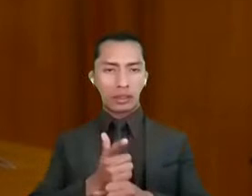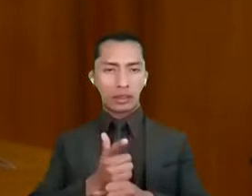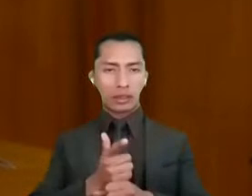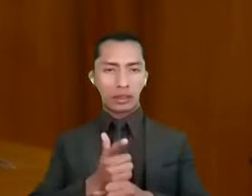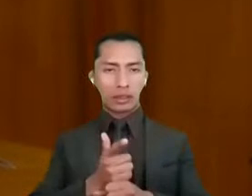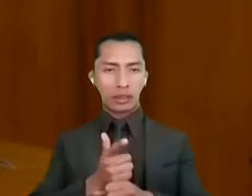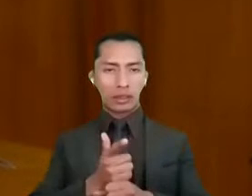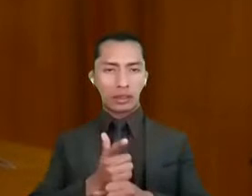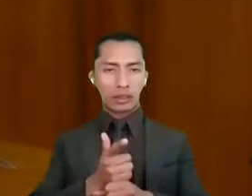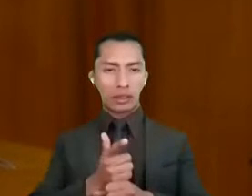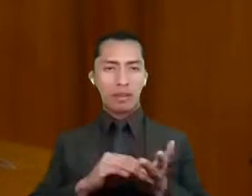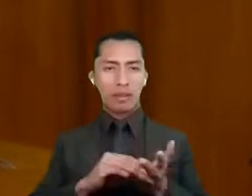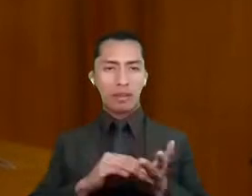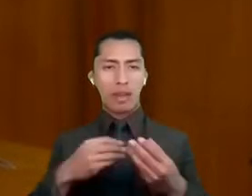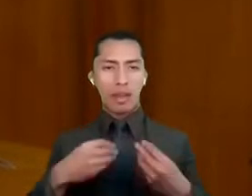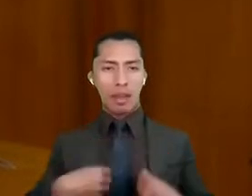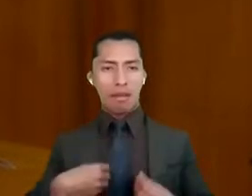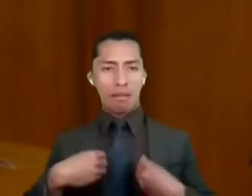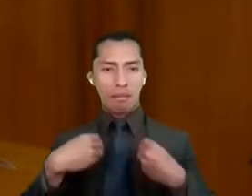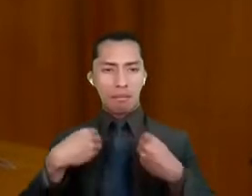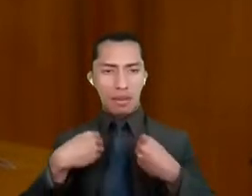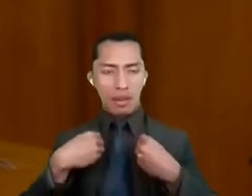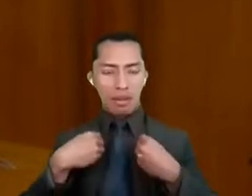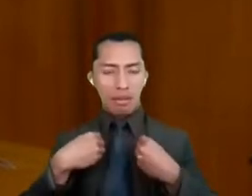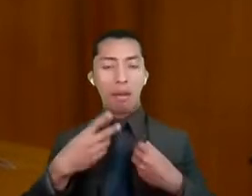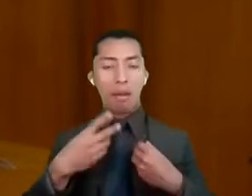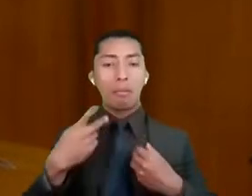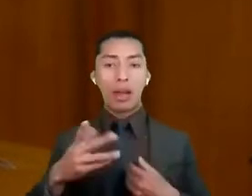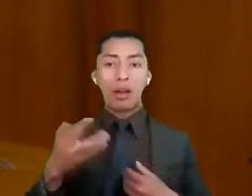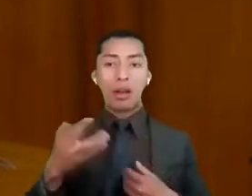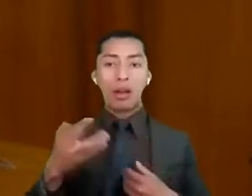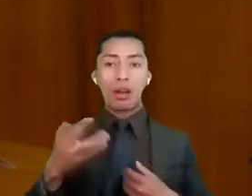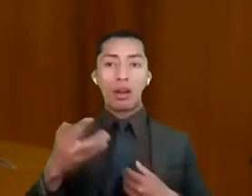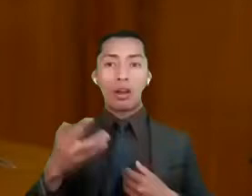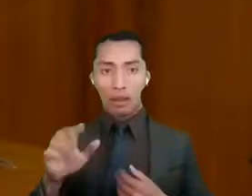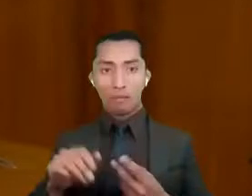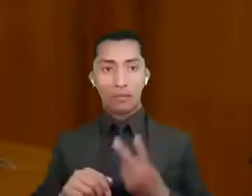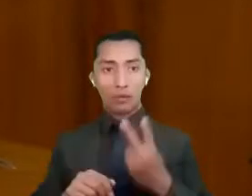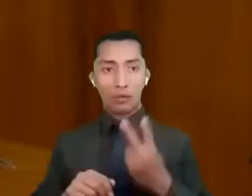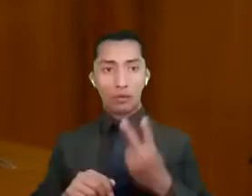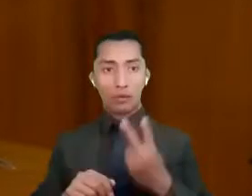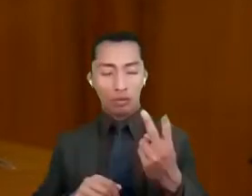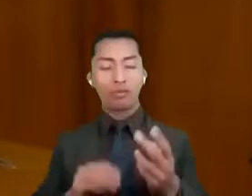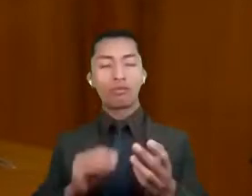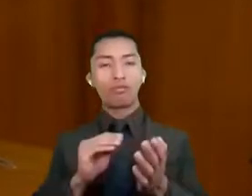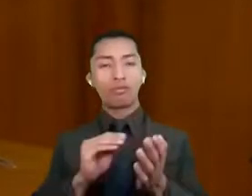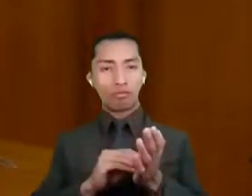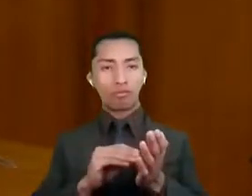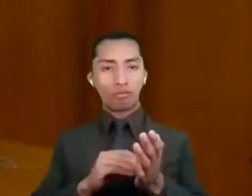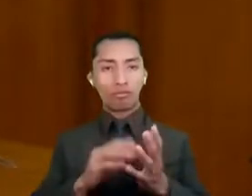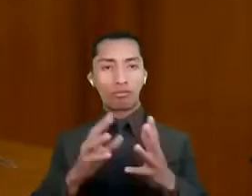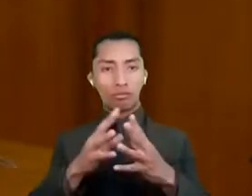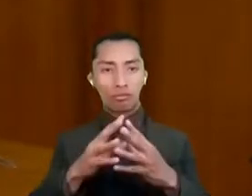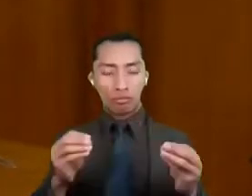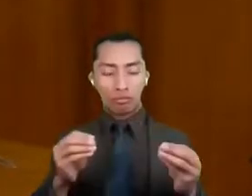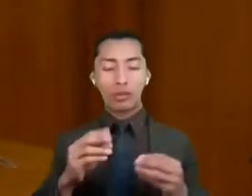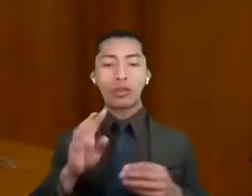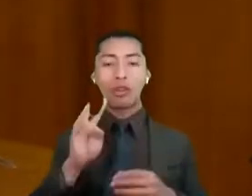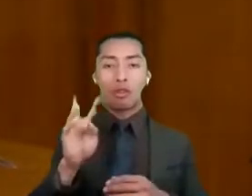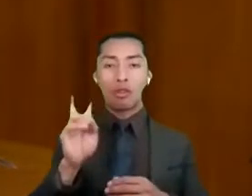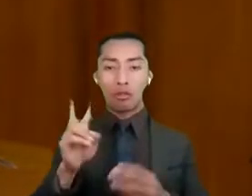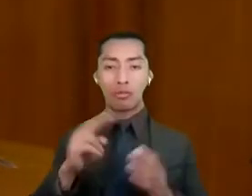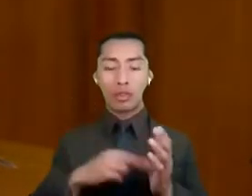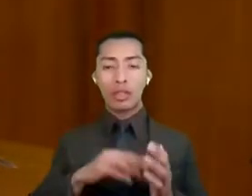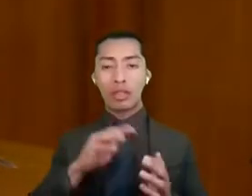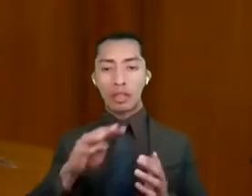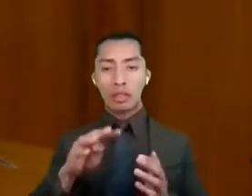obstante, 2 de cada 10 continúan desaparecidas y a partir del 2019 hay una tendencia a la baja en el porcentaje